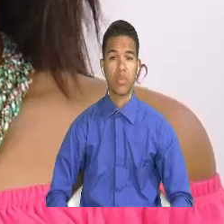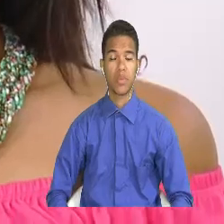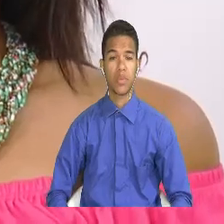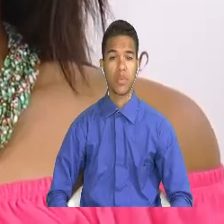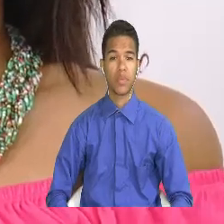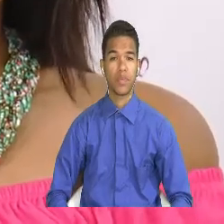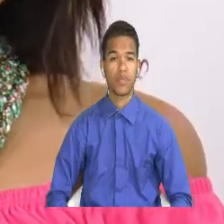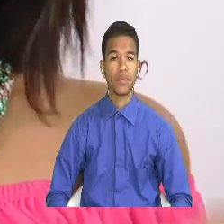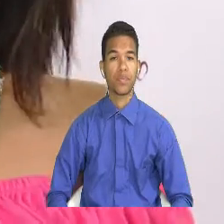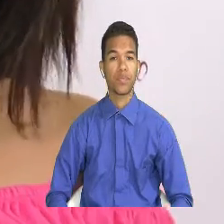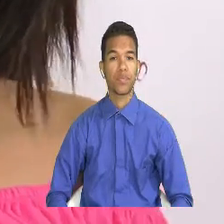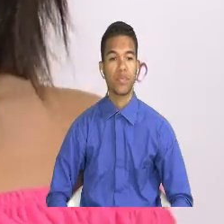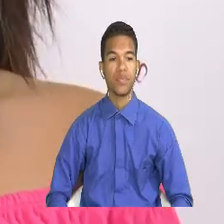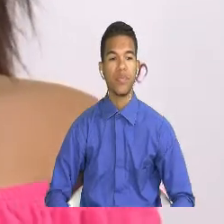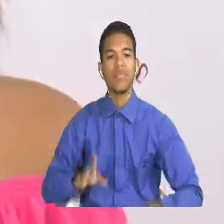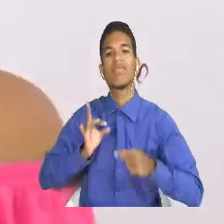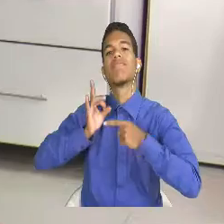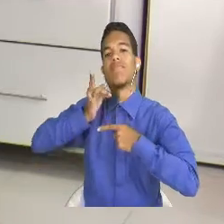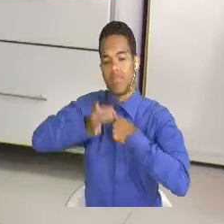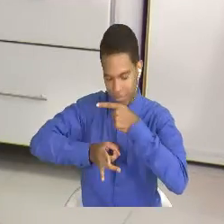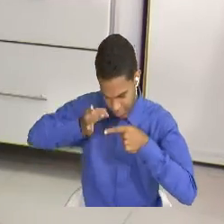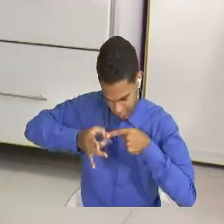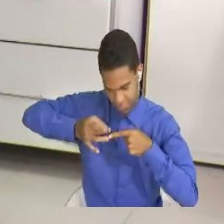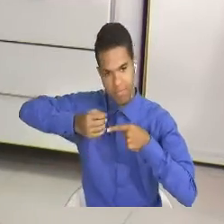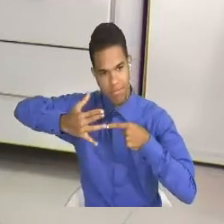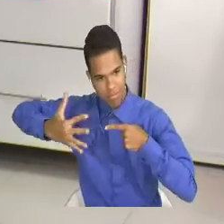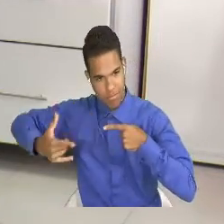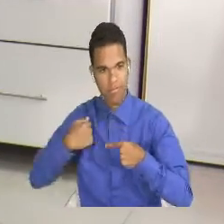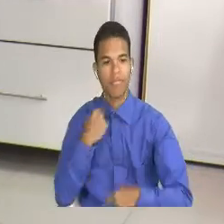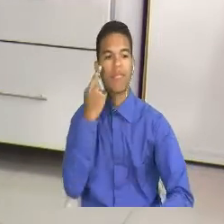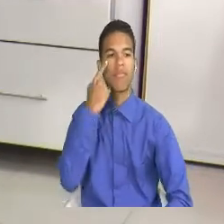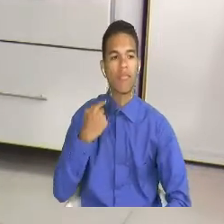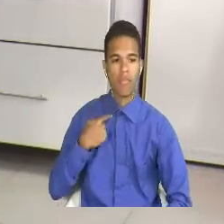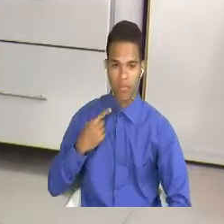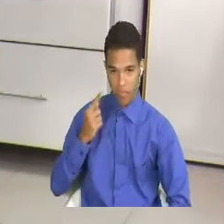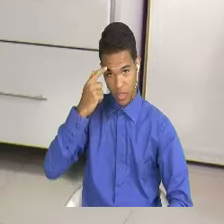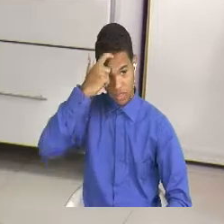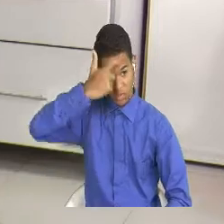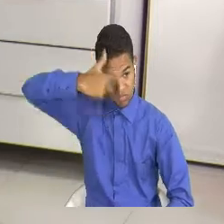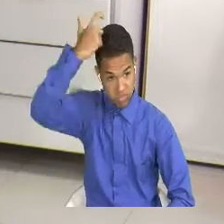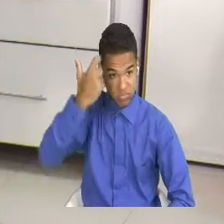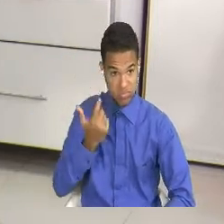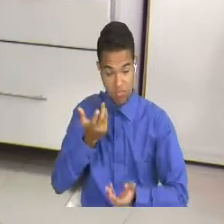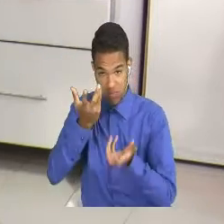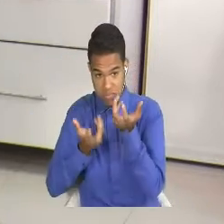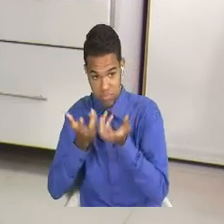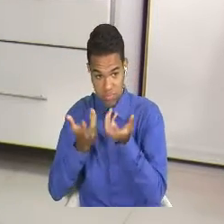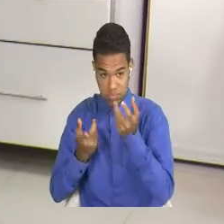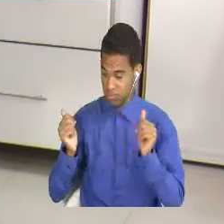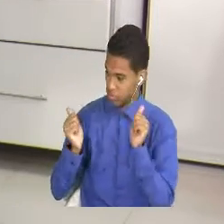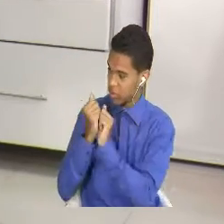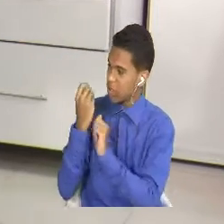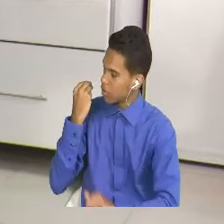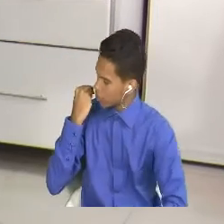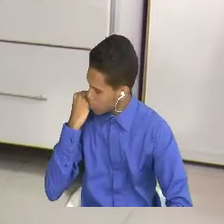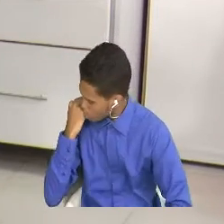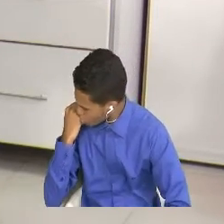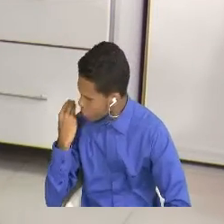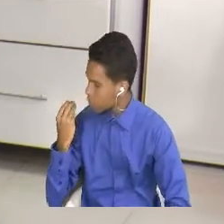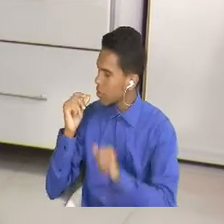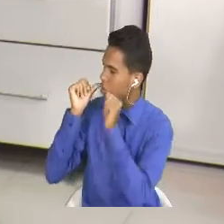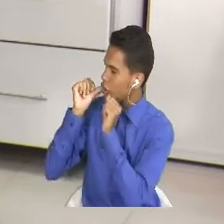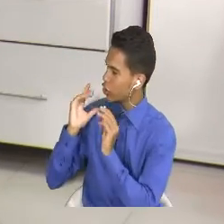Bueno, y ahora sí me voy precisamente a saludar a mi querido compañero Sergio Andrés Silva, que como siempre Dios viene a acompañarnos aquí.